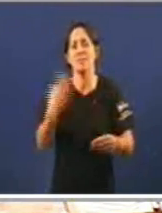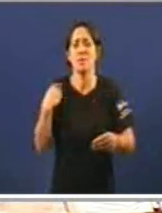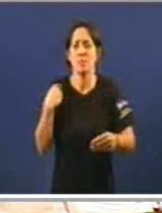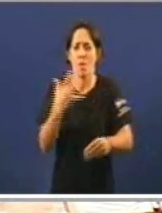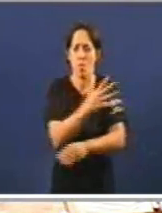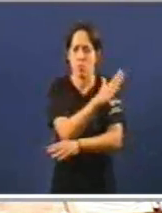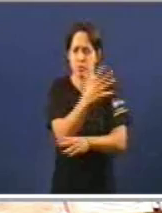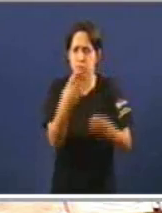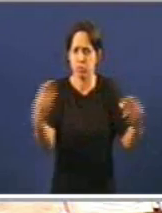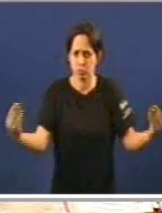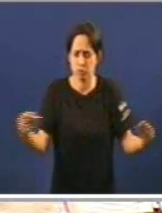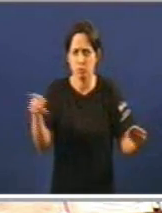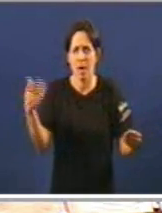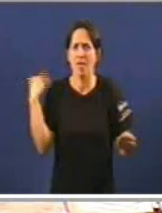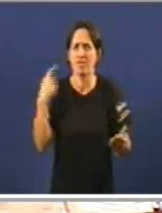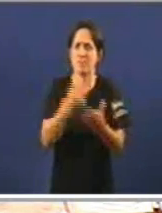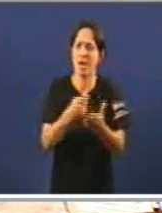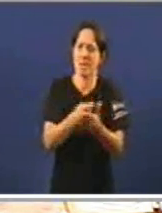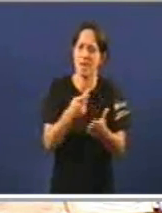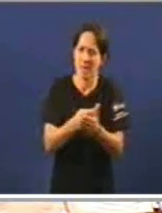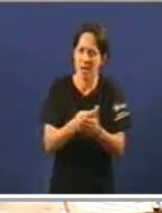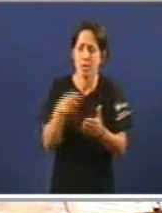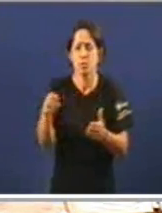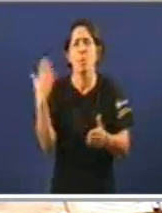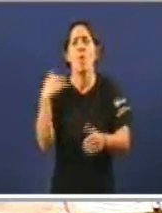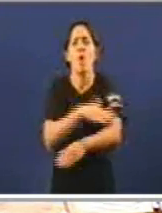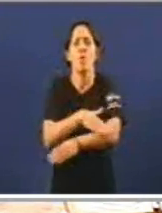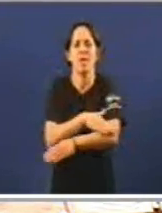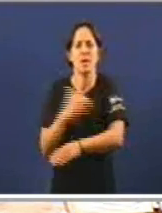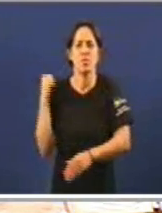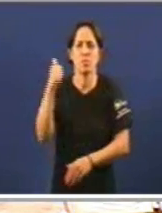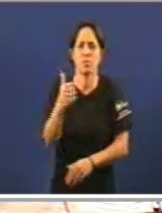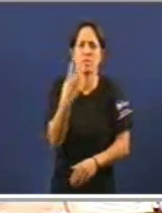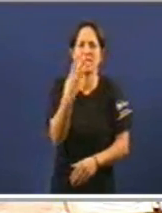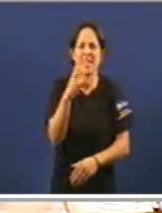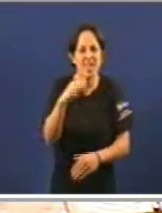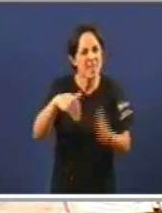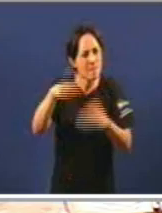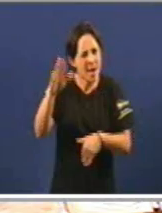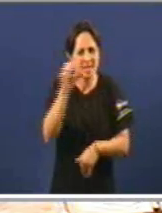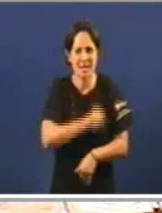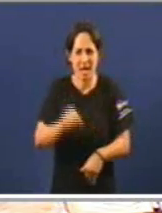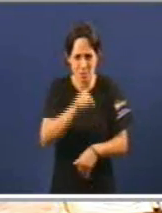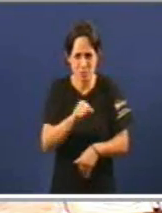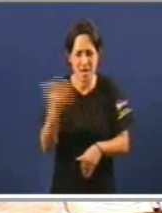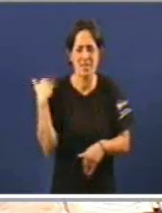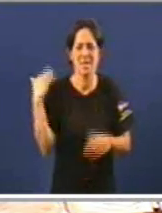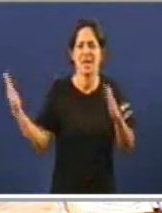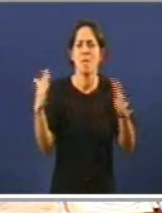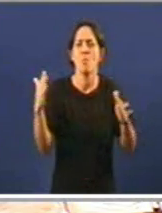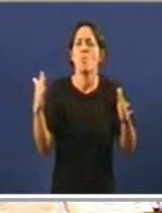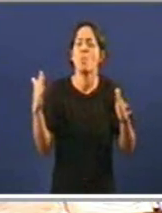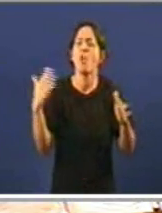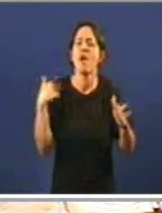eucaliptos pagada como vostedes facían naquela altura, vostedes levan gobernando aquí 30 e moitísimos anos, xa non contos do franquismo.